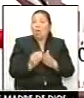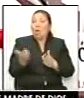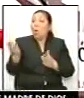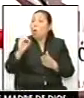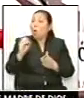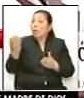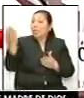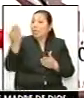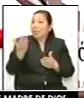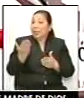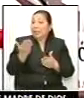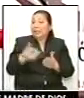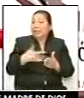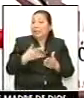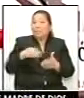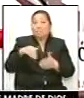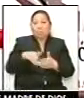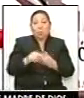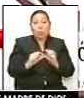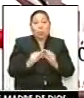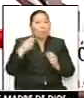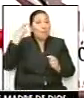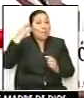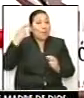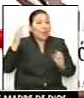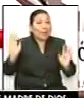traemos el voto o el sentido del voto de una bancada.